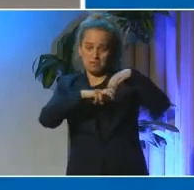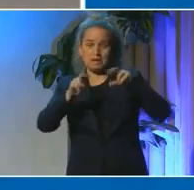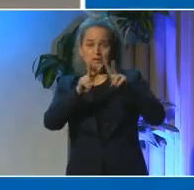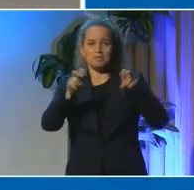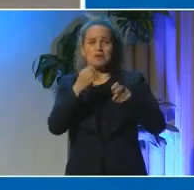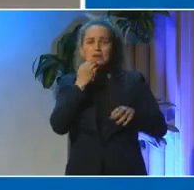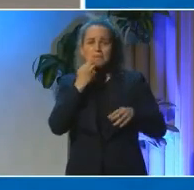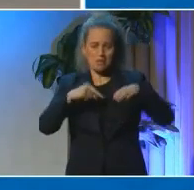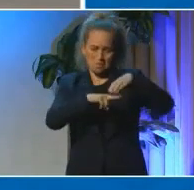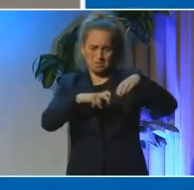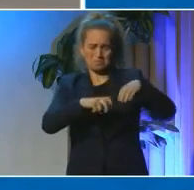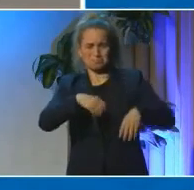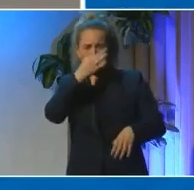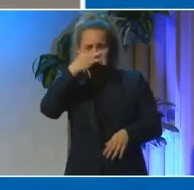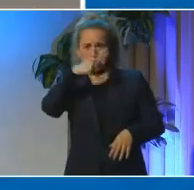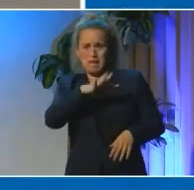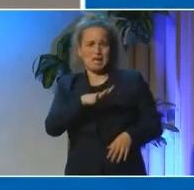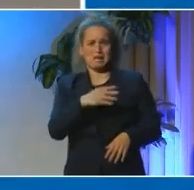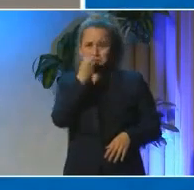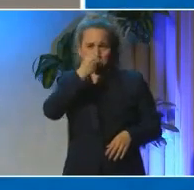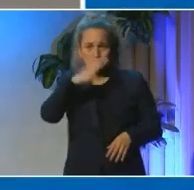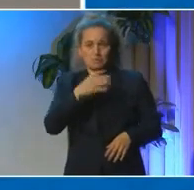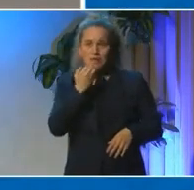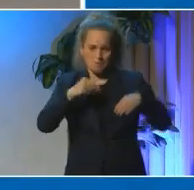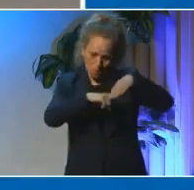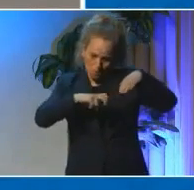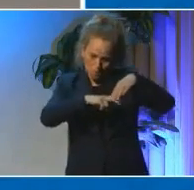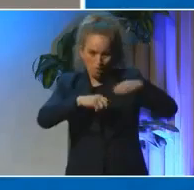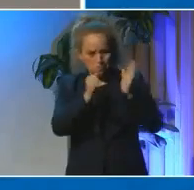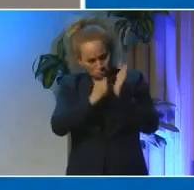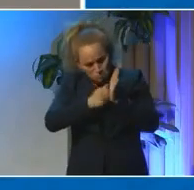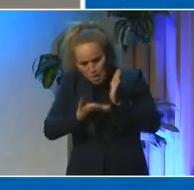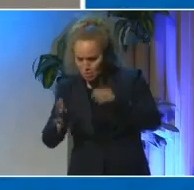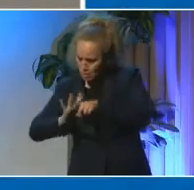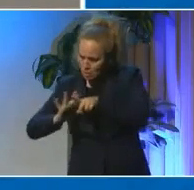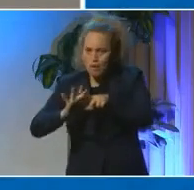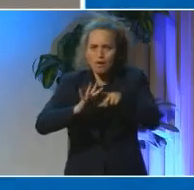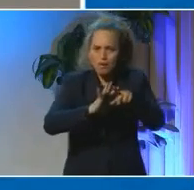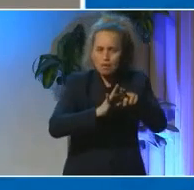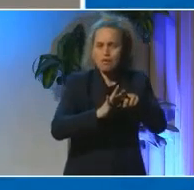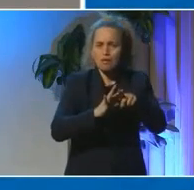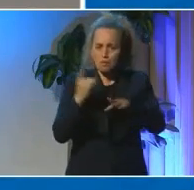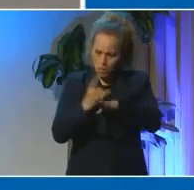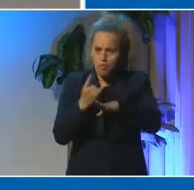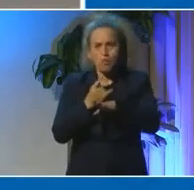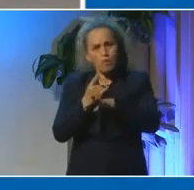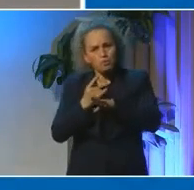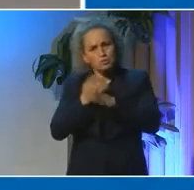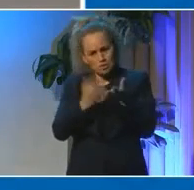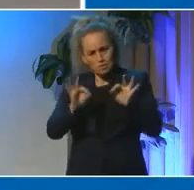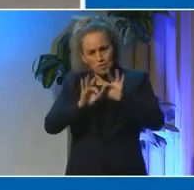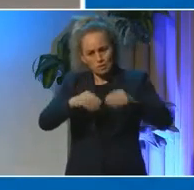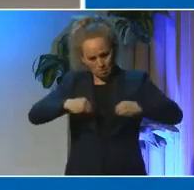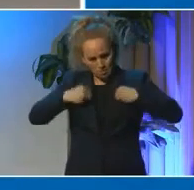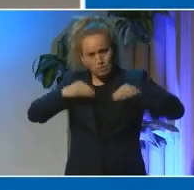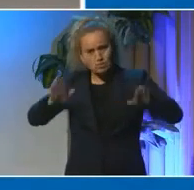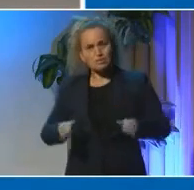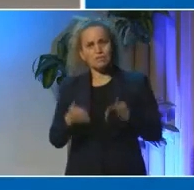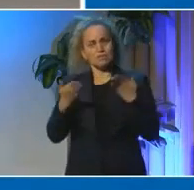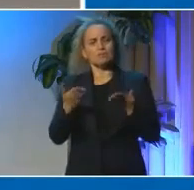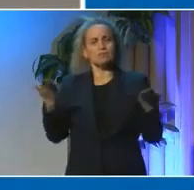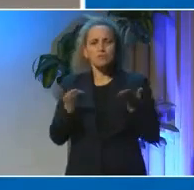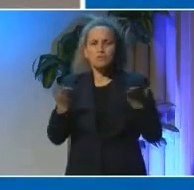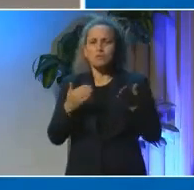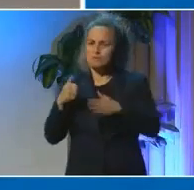decir toda la minería es mala Pero bueno si de la minería vienen muchos de los materiales que tenemos para mantener la vida que tenemos comoo